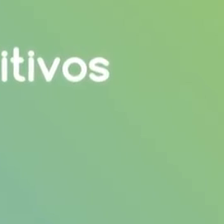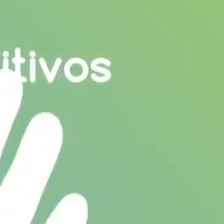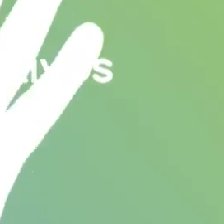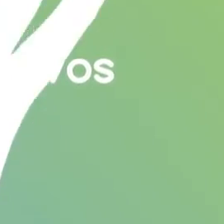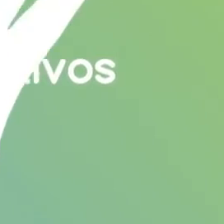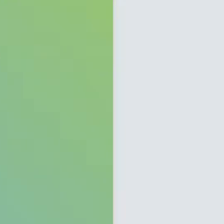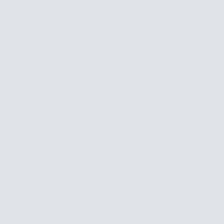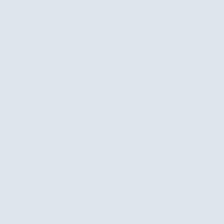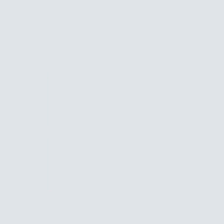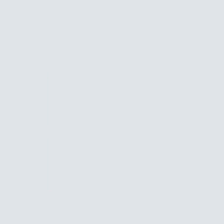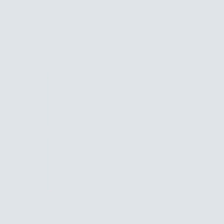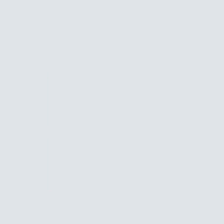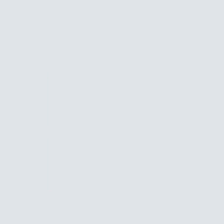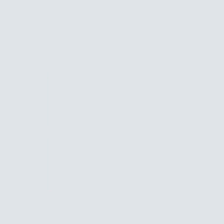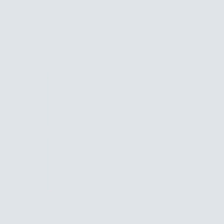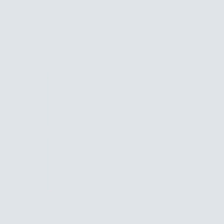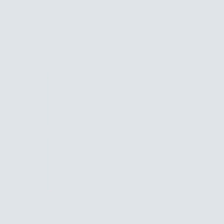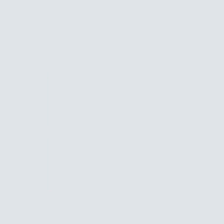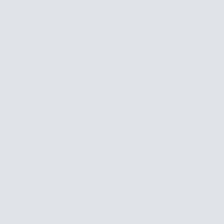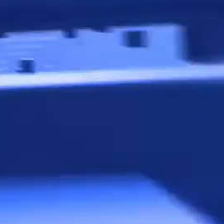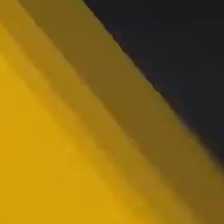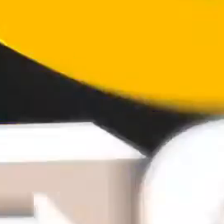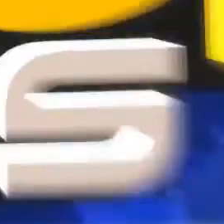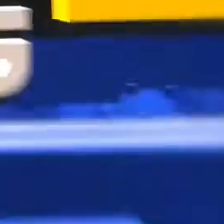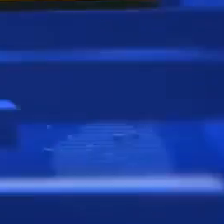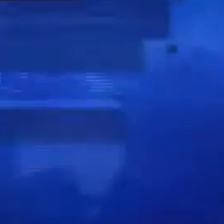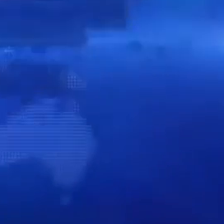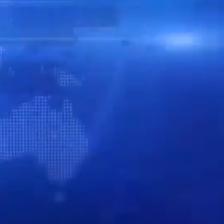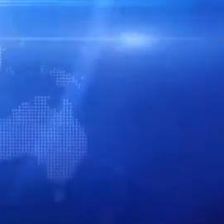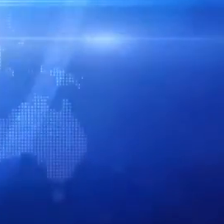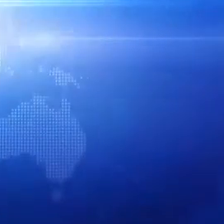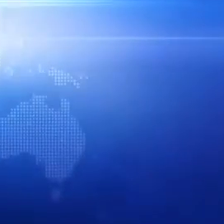tu smartphone disponible en app store y power play